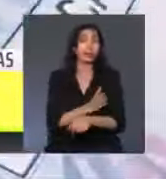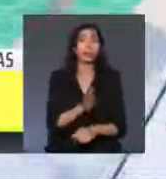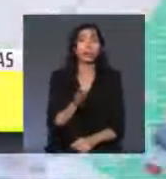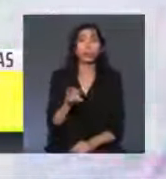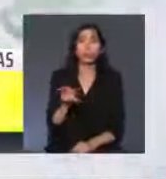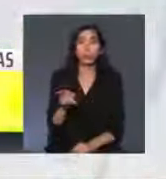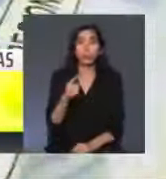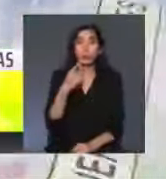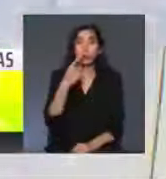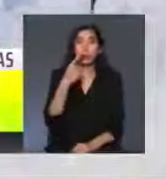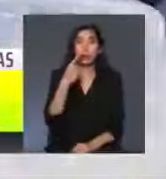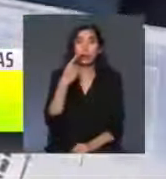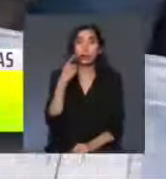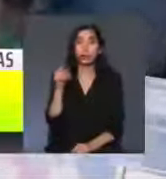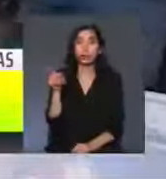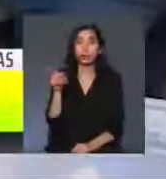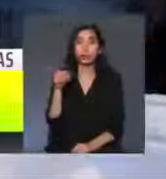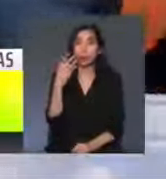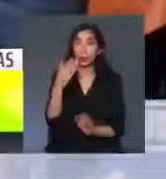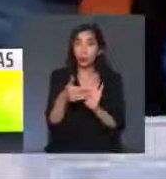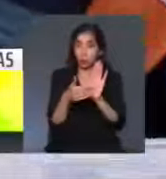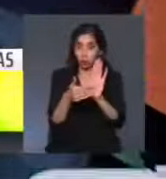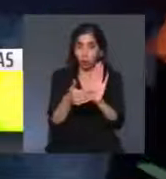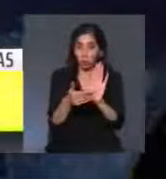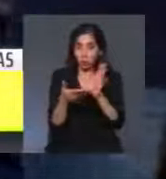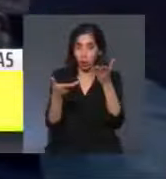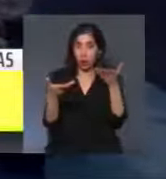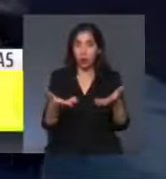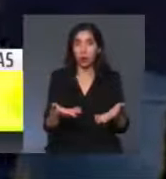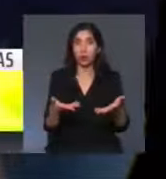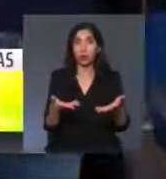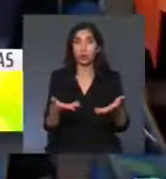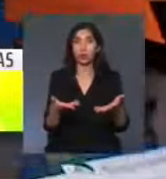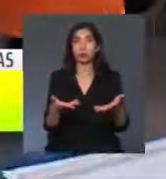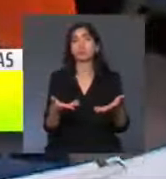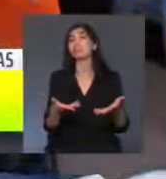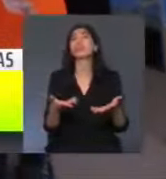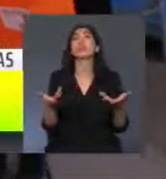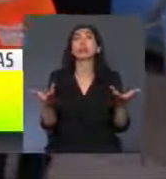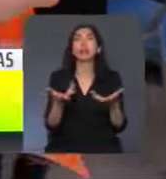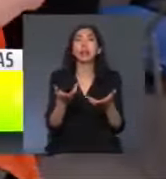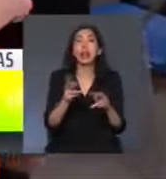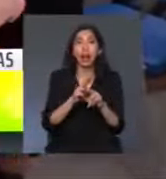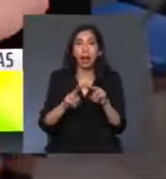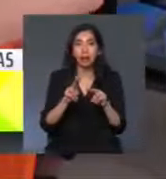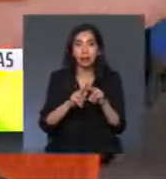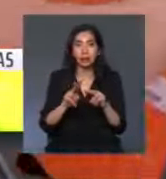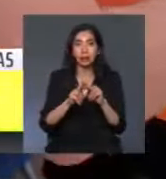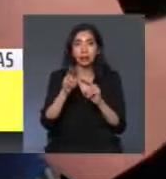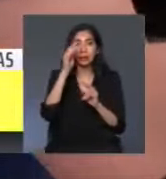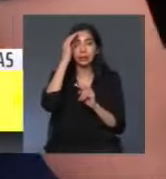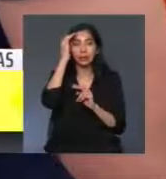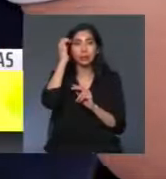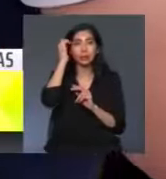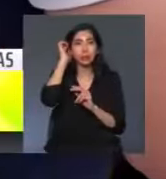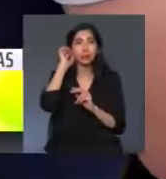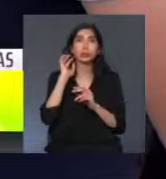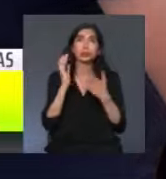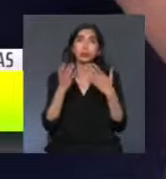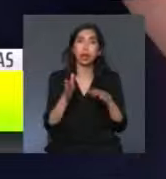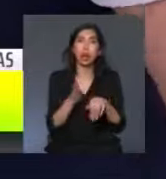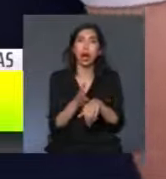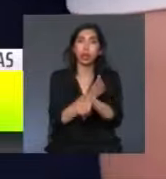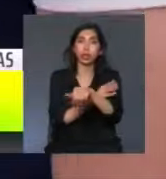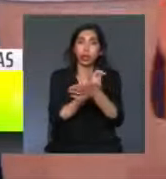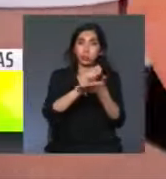hecho un check-in. Mostremos el cheque, tenemos aquí lo que hay que hacer paso a paso, lo tiene anotadito, ha ido adelantando la pega.